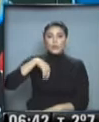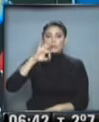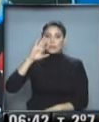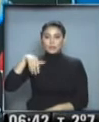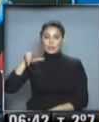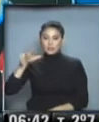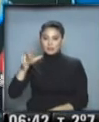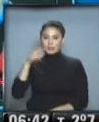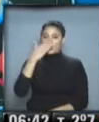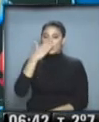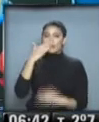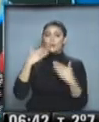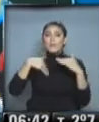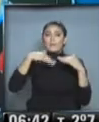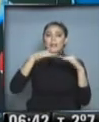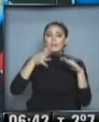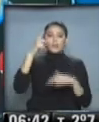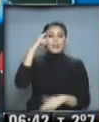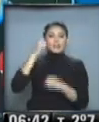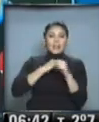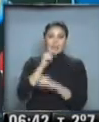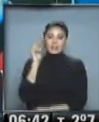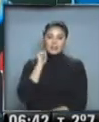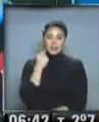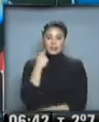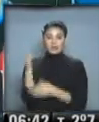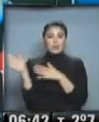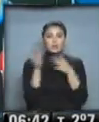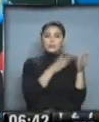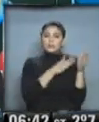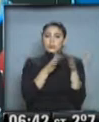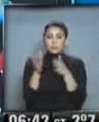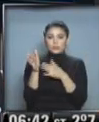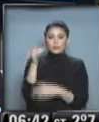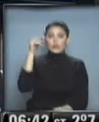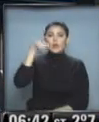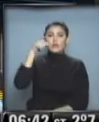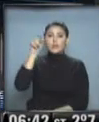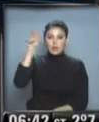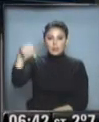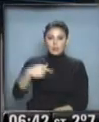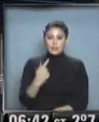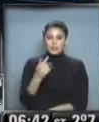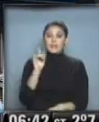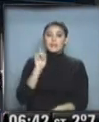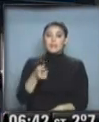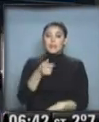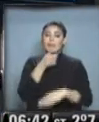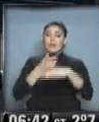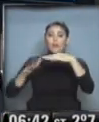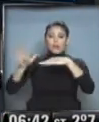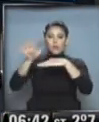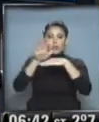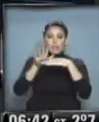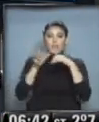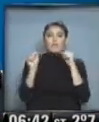estos momentos. Luego las máximas rondarán los 10 a 13 grados, con vientos que comenzarán a soplar del sector norte. Condiciones frías también en la costa atlántica, allí